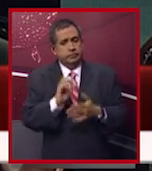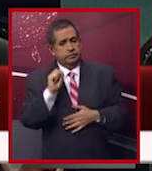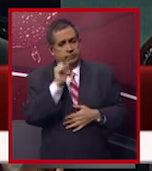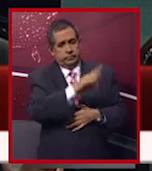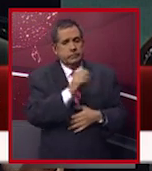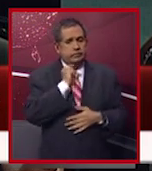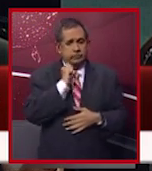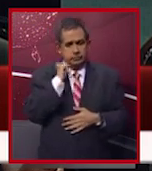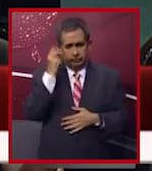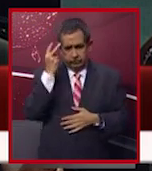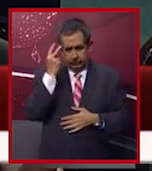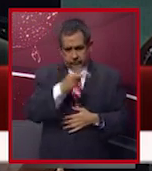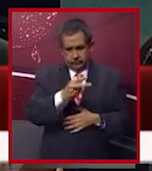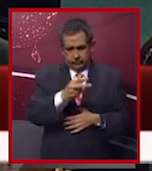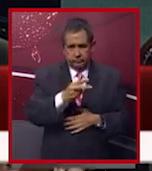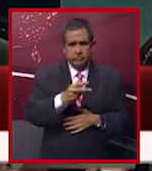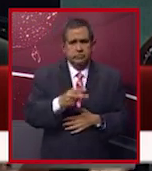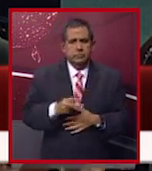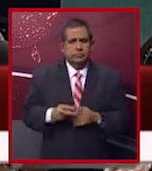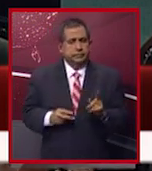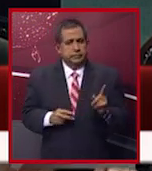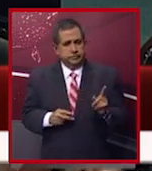al Senado de la República